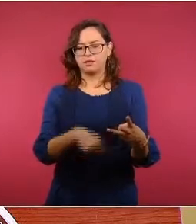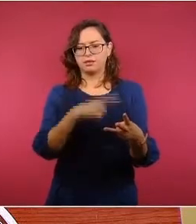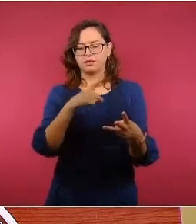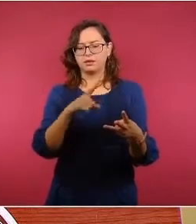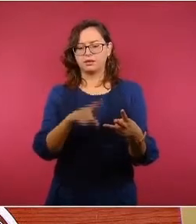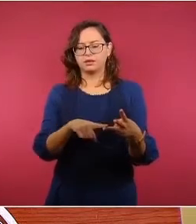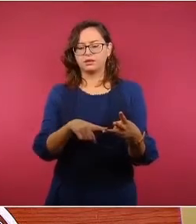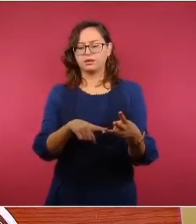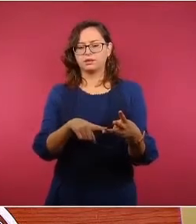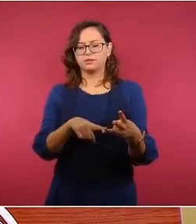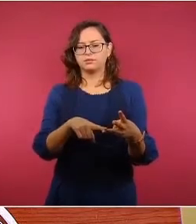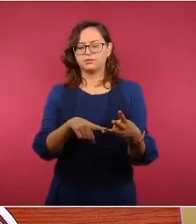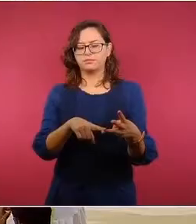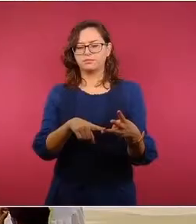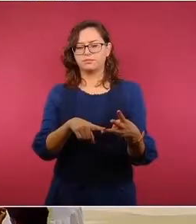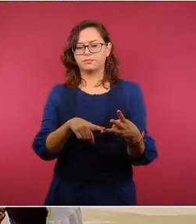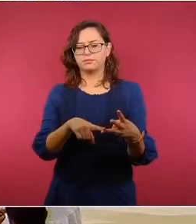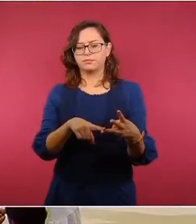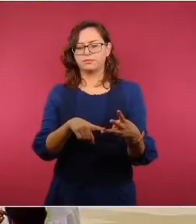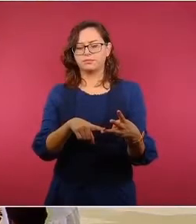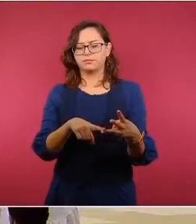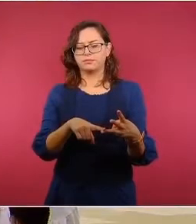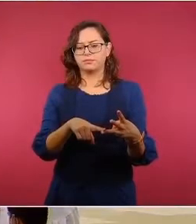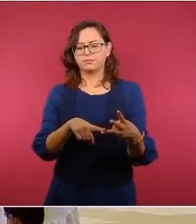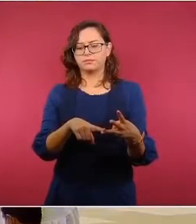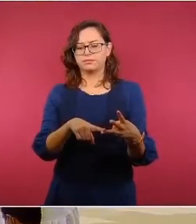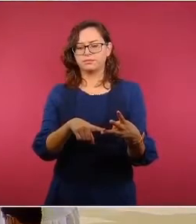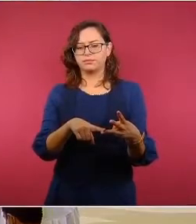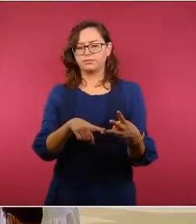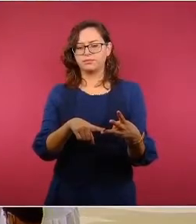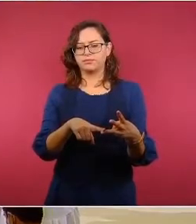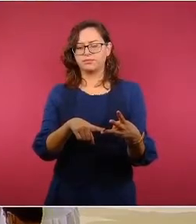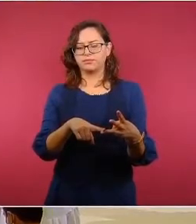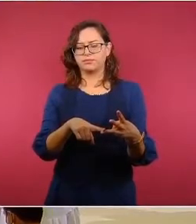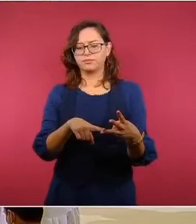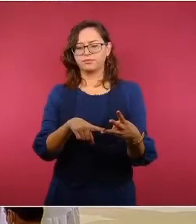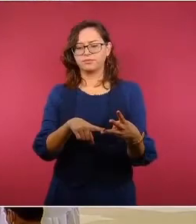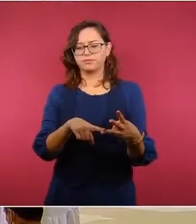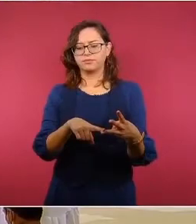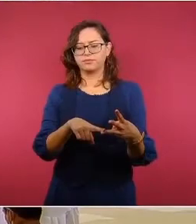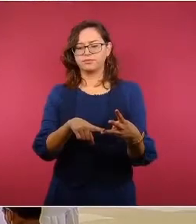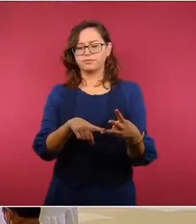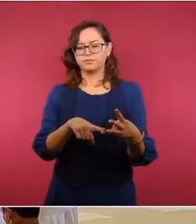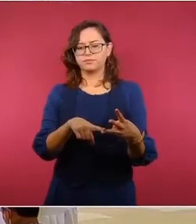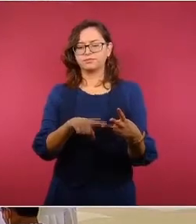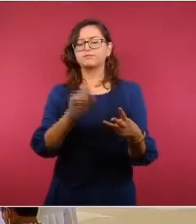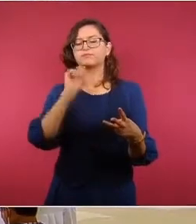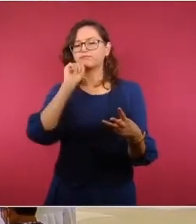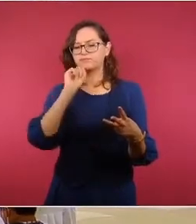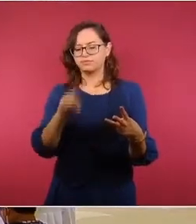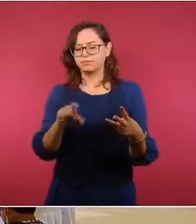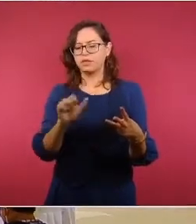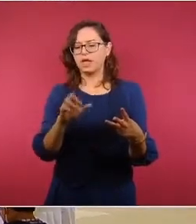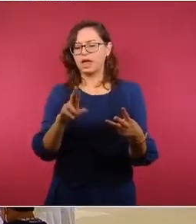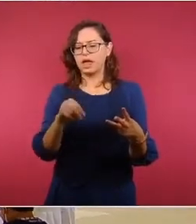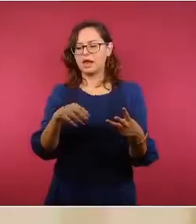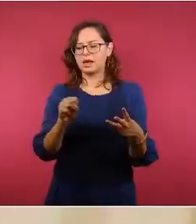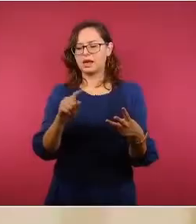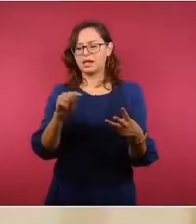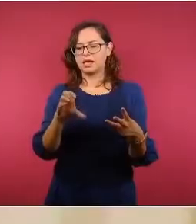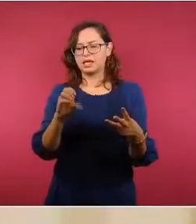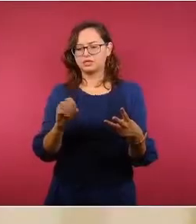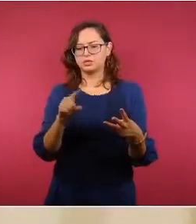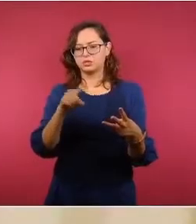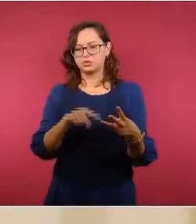secretario de la Defensa, les va a informar también Ernesto Prieto, director